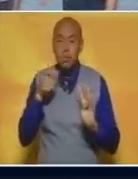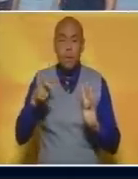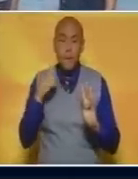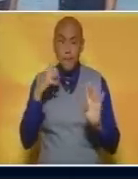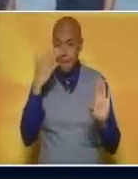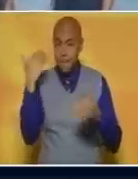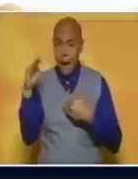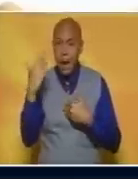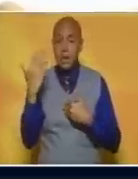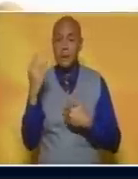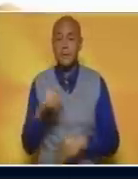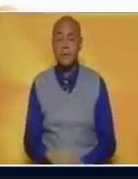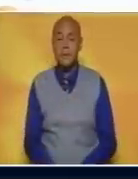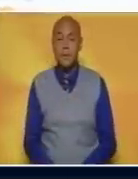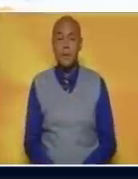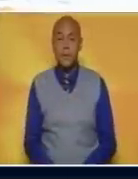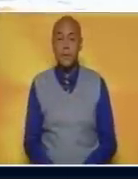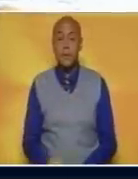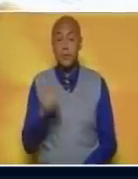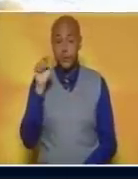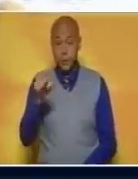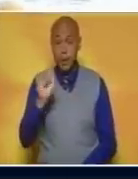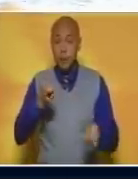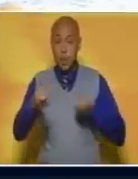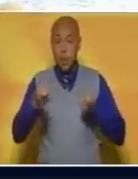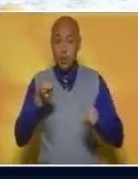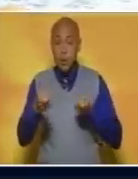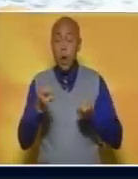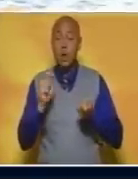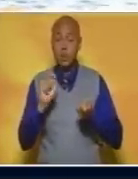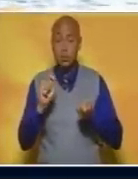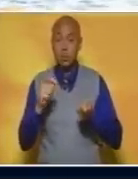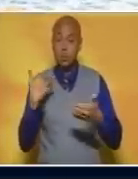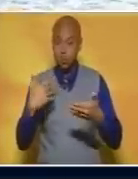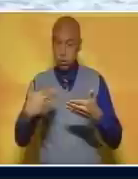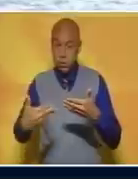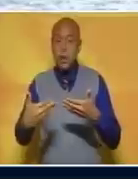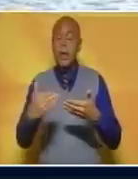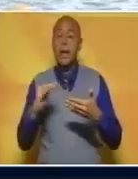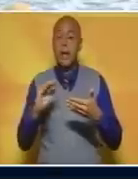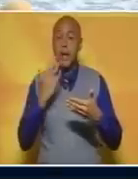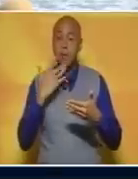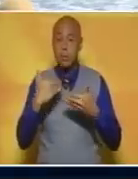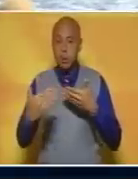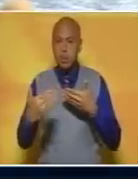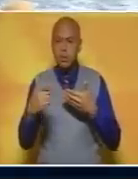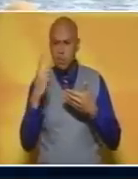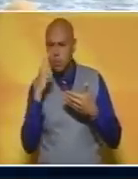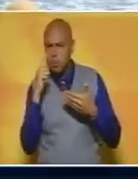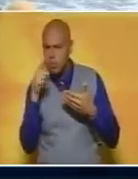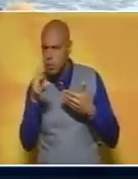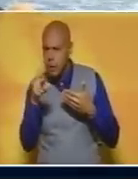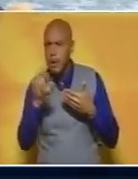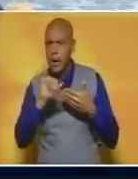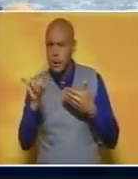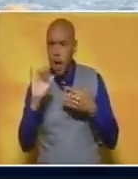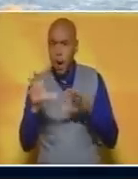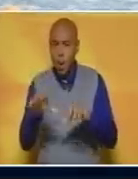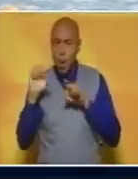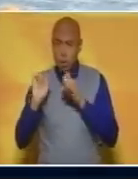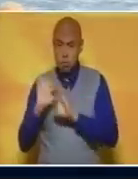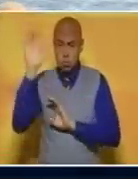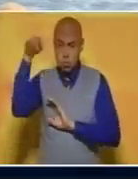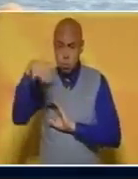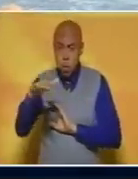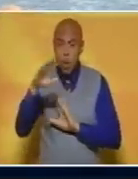seguridad ciudadana. La medida se va a mantener hasta tanto pues se persista esta situación de fuerte